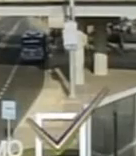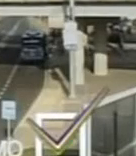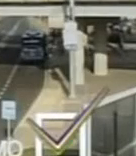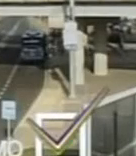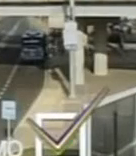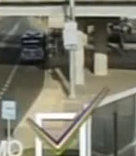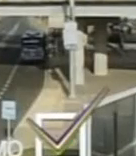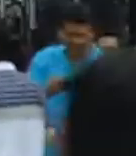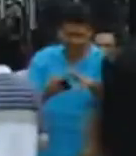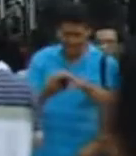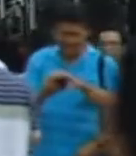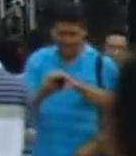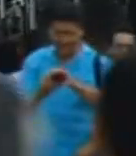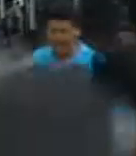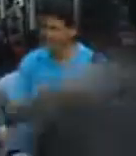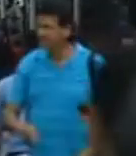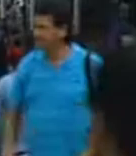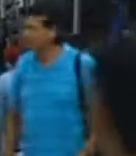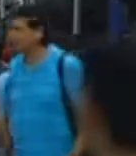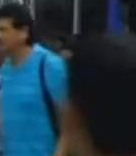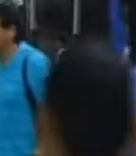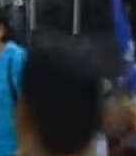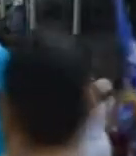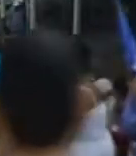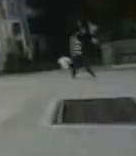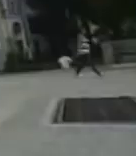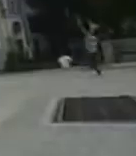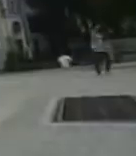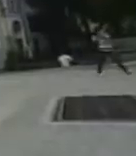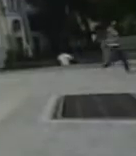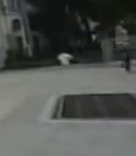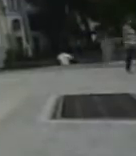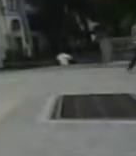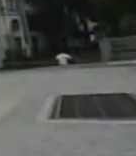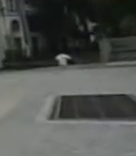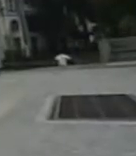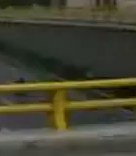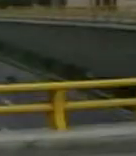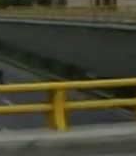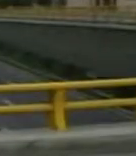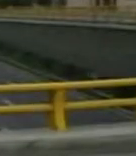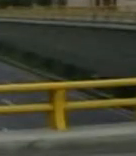1 kilómetro de civismo, 12.000 metros cuadrados de orgullo.